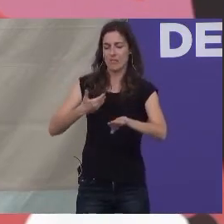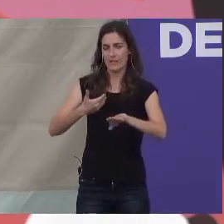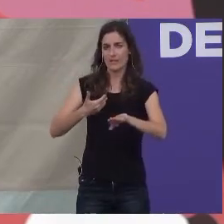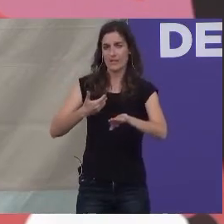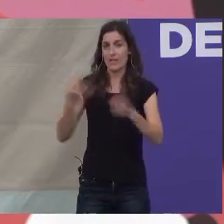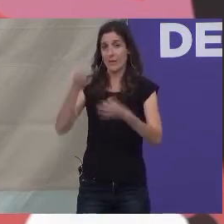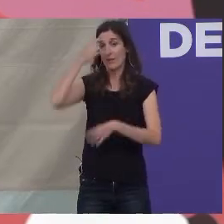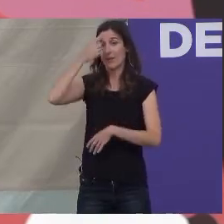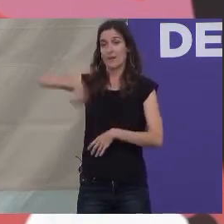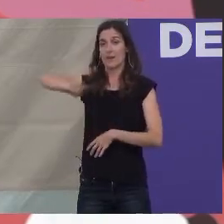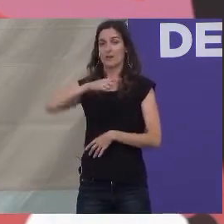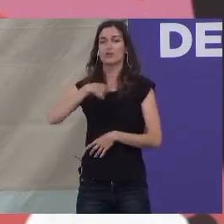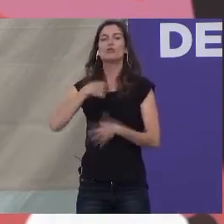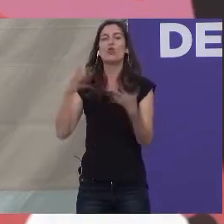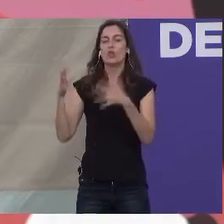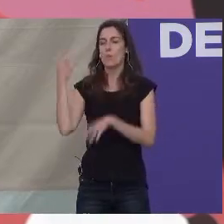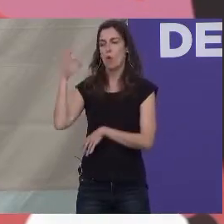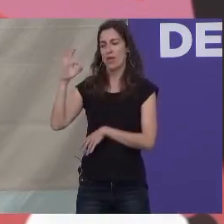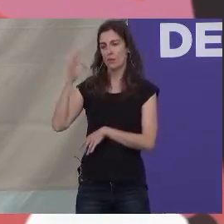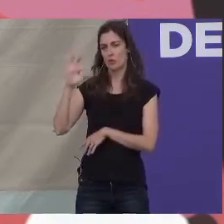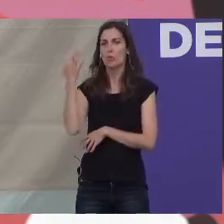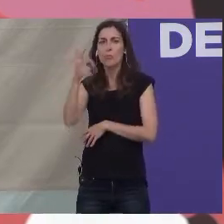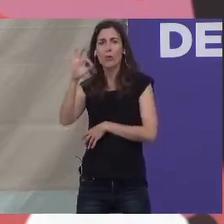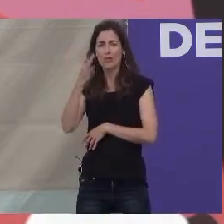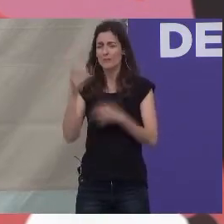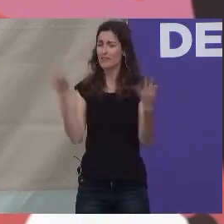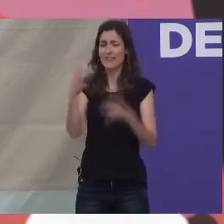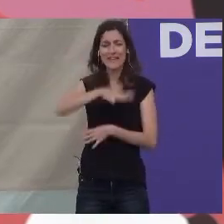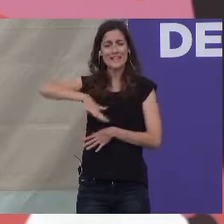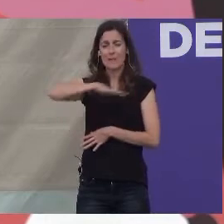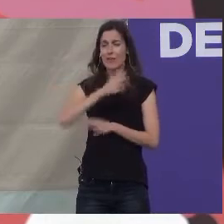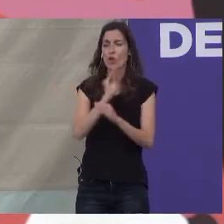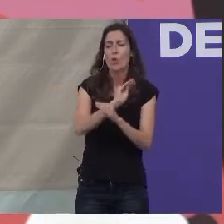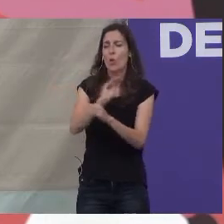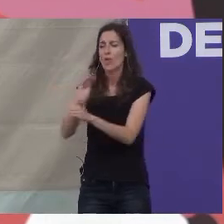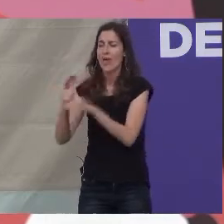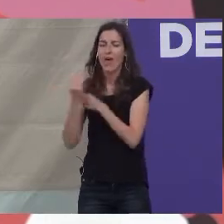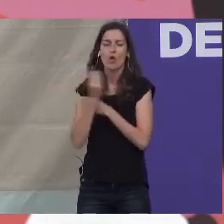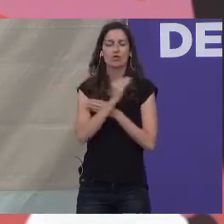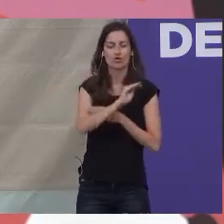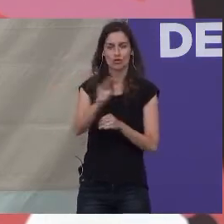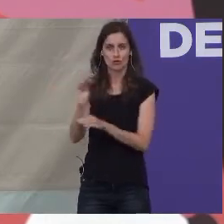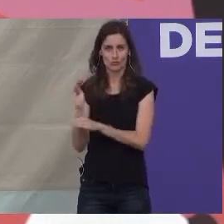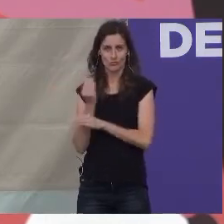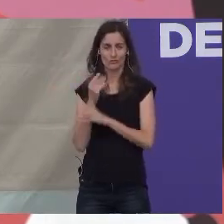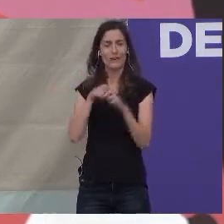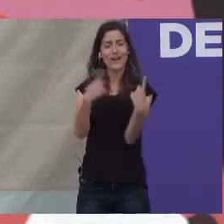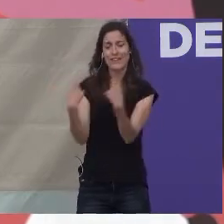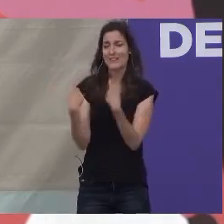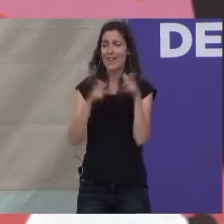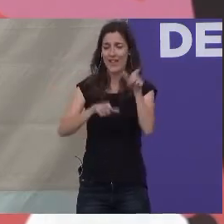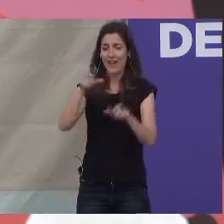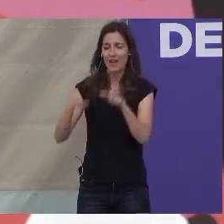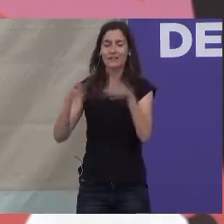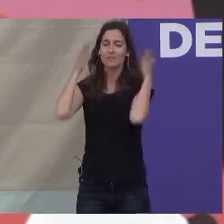en Podemos. Podemos tiene que ser un espacio de cuidados. Tiene que ser un espacio para atender las necesidades de la